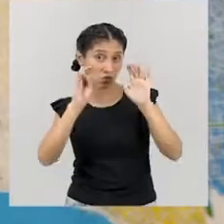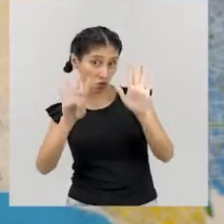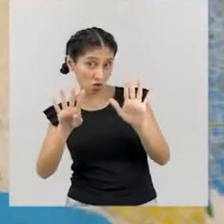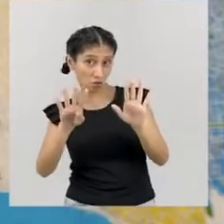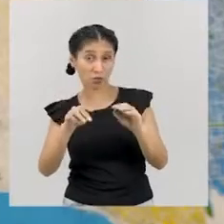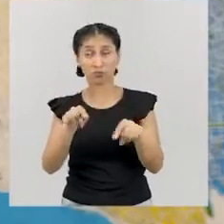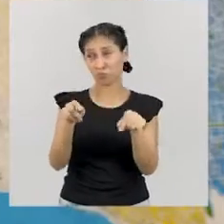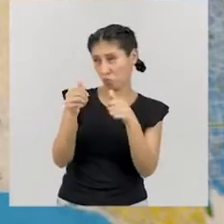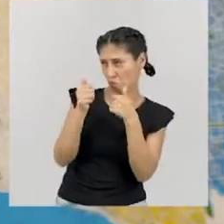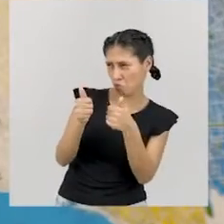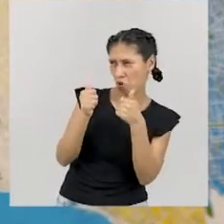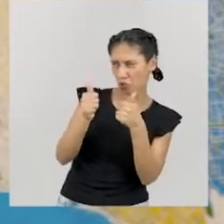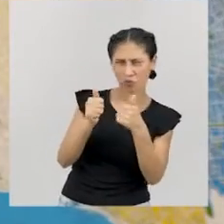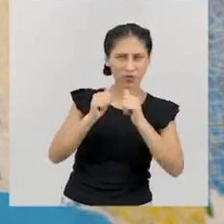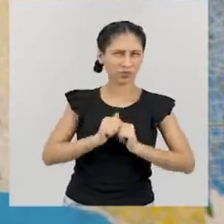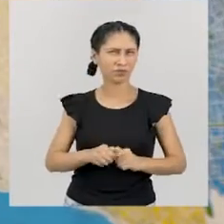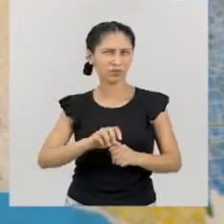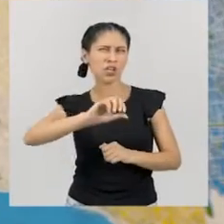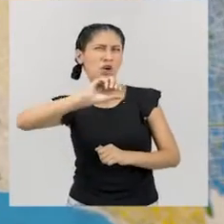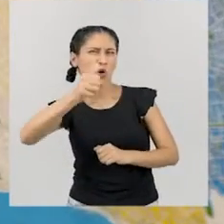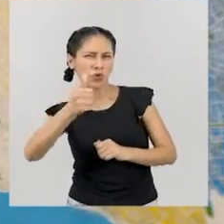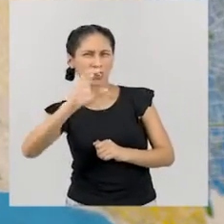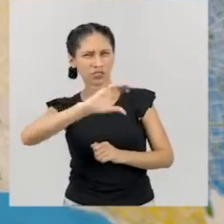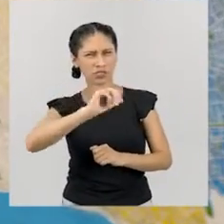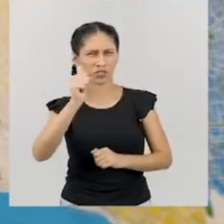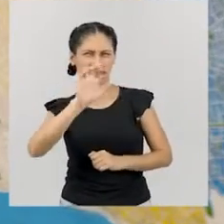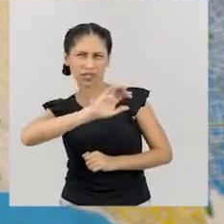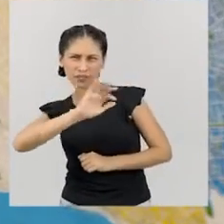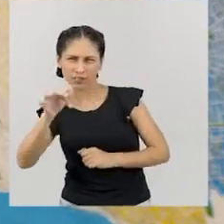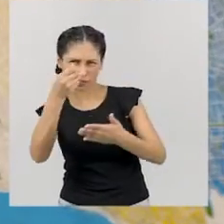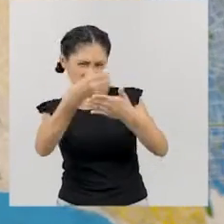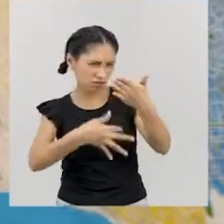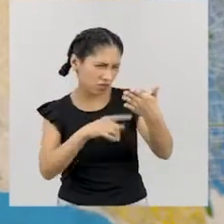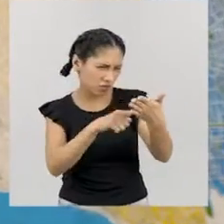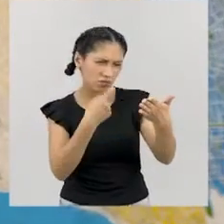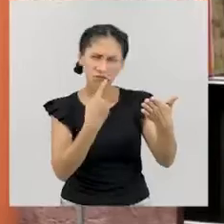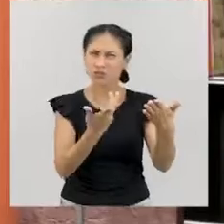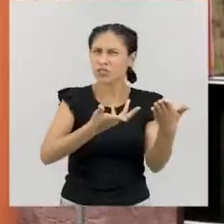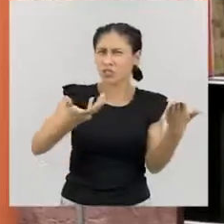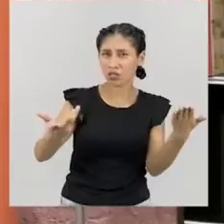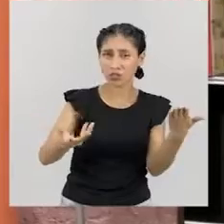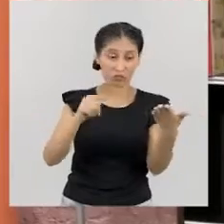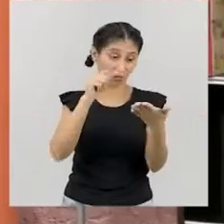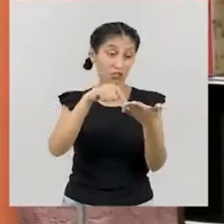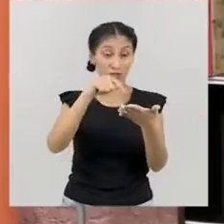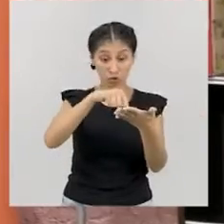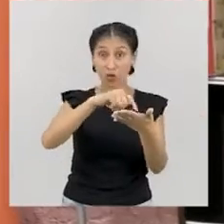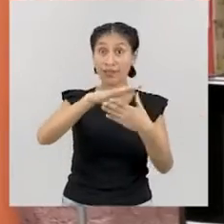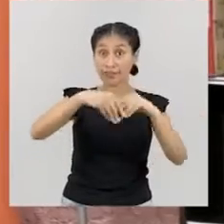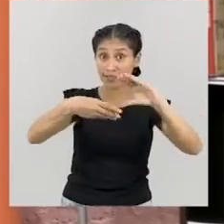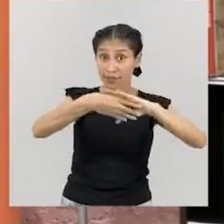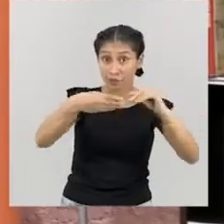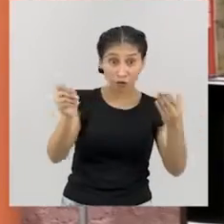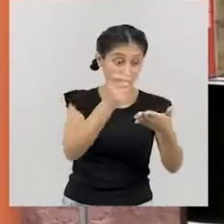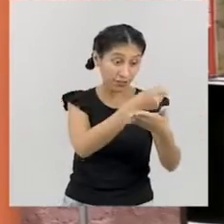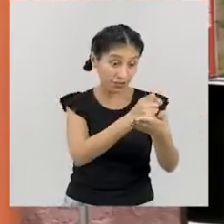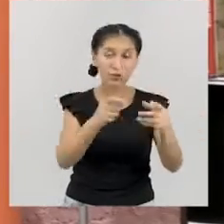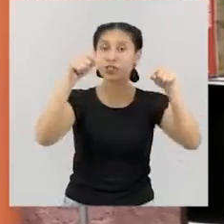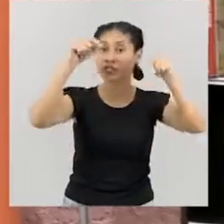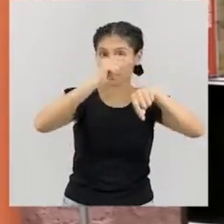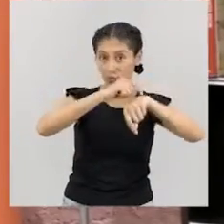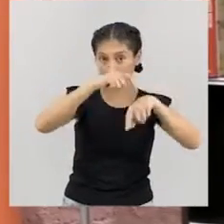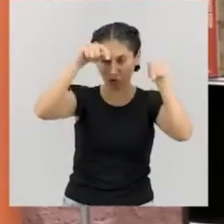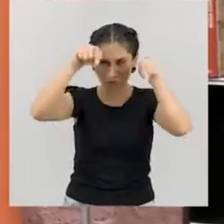Cori, brillante. ¿Qué otras características internas pueden decirme del texto? Está escrito en tiempo presente,